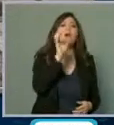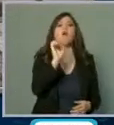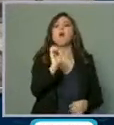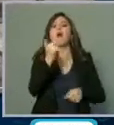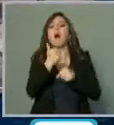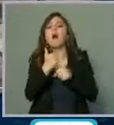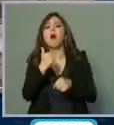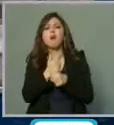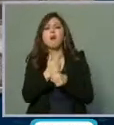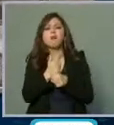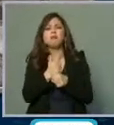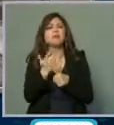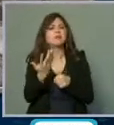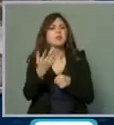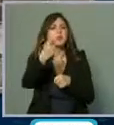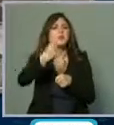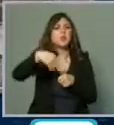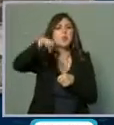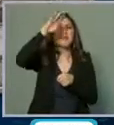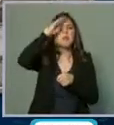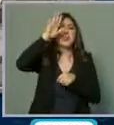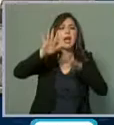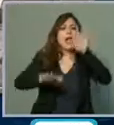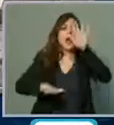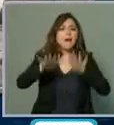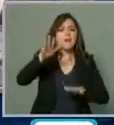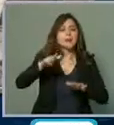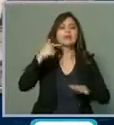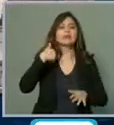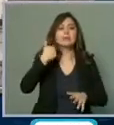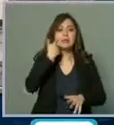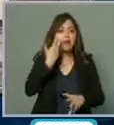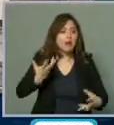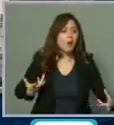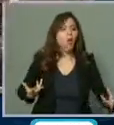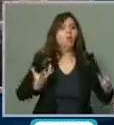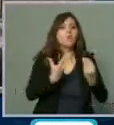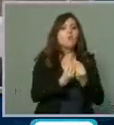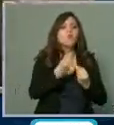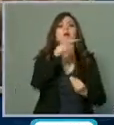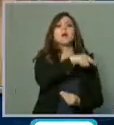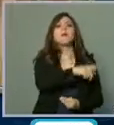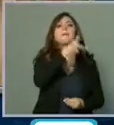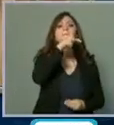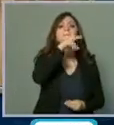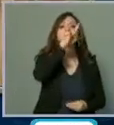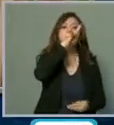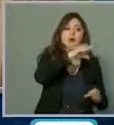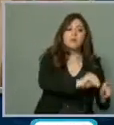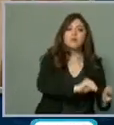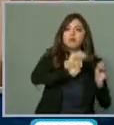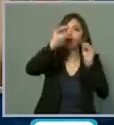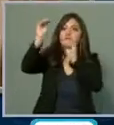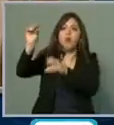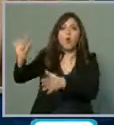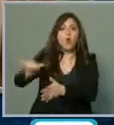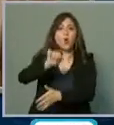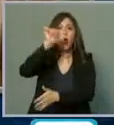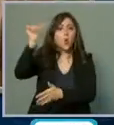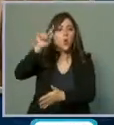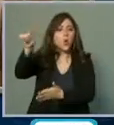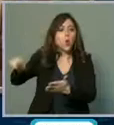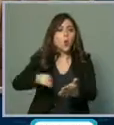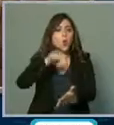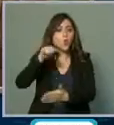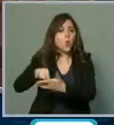¿qué piensas de las casas de retiro? Porque en ocasiones queremos estar con ellos, queremos el atenderlos, pero tal vez no estamos preparados también